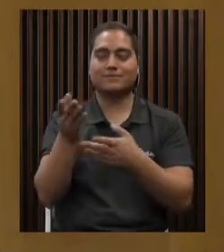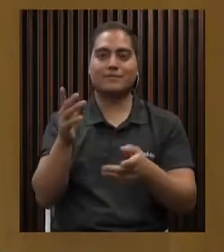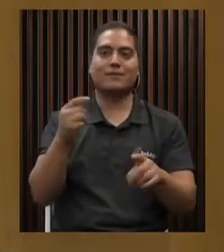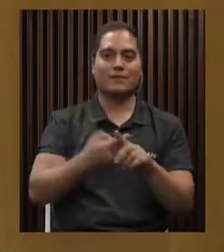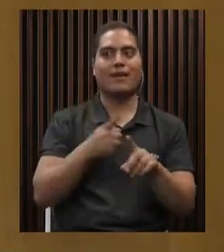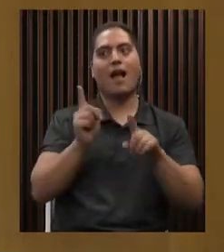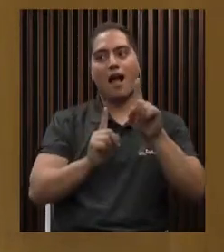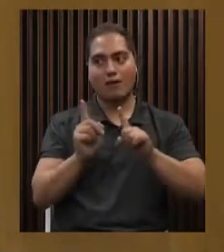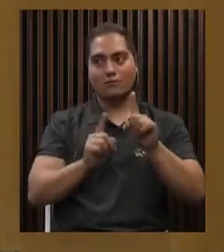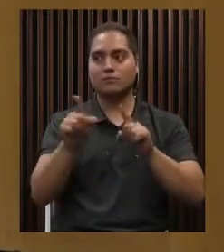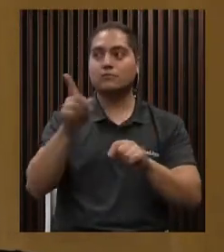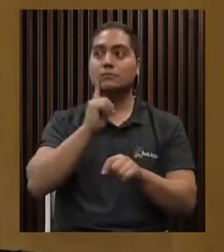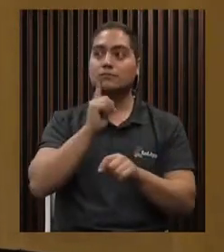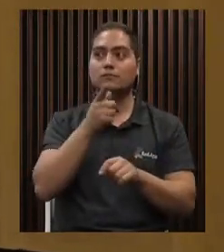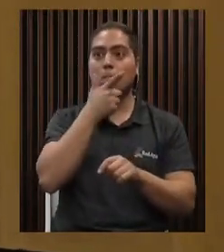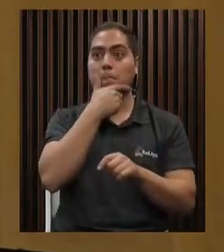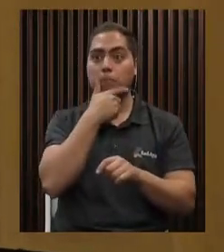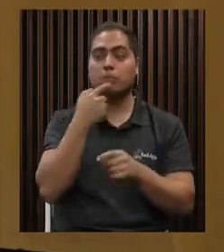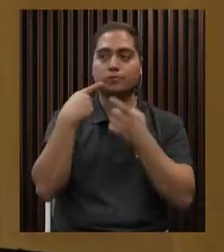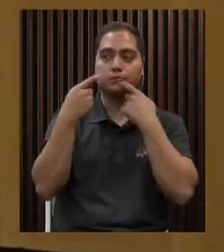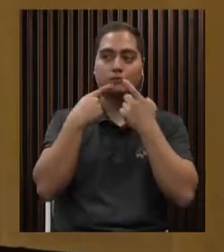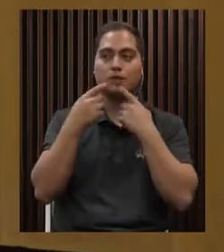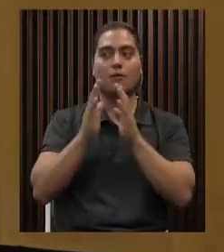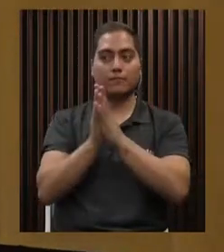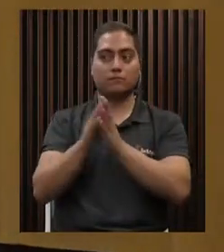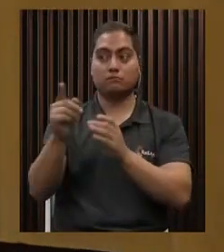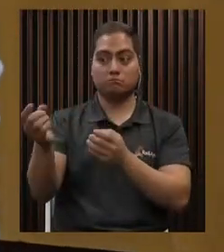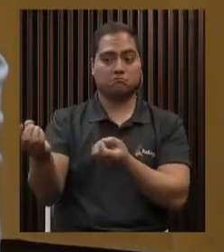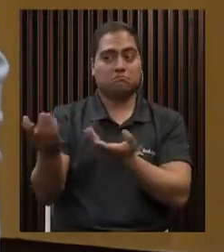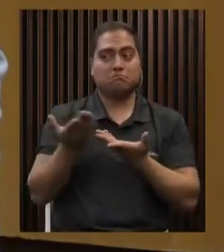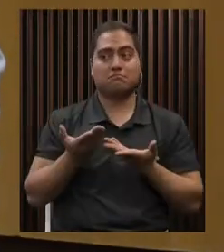tiene una pregunta, por favor, simplemente háganla.